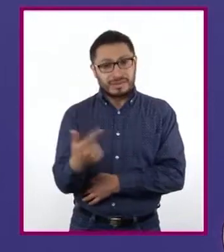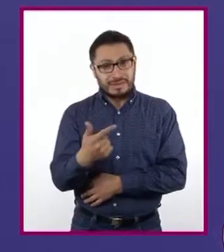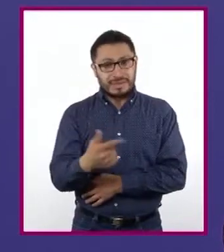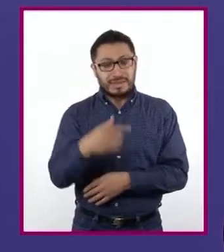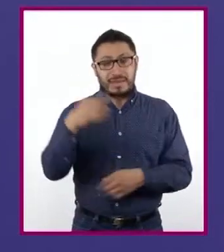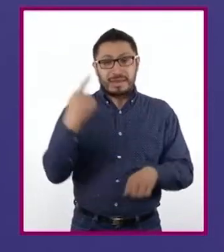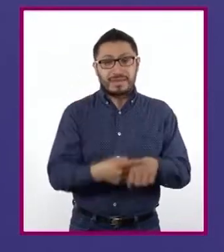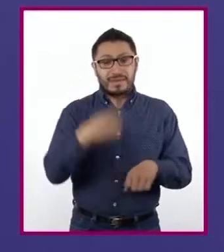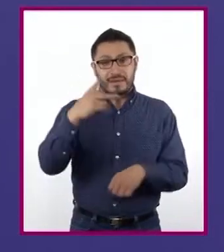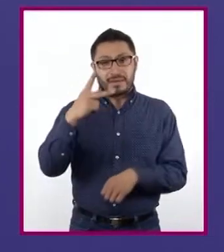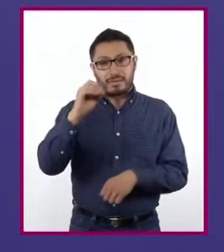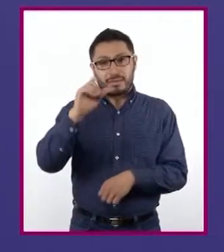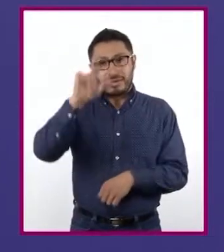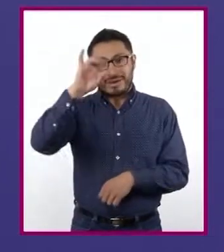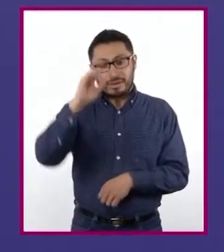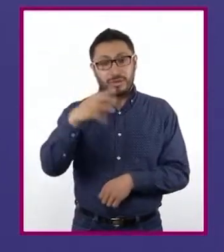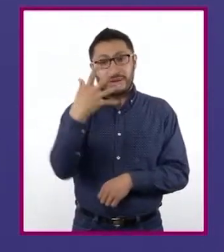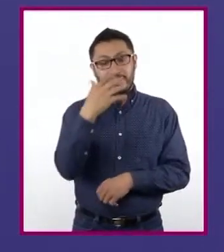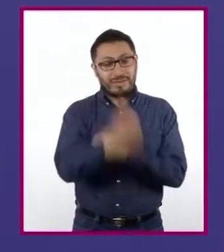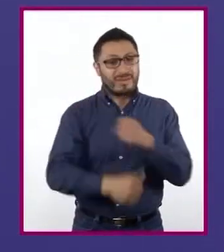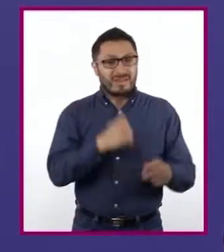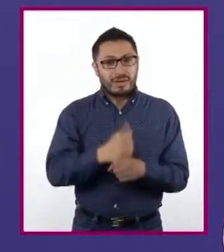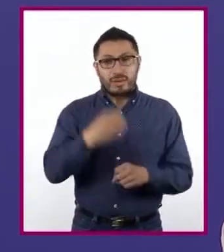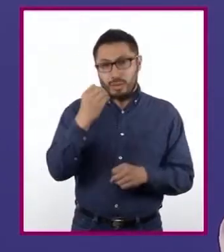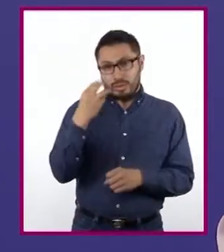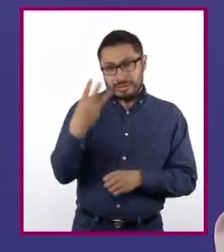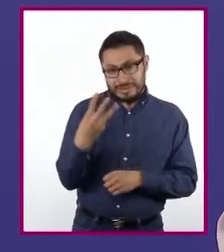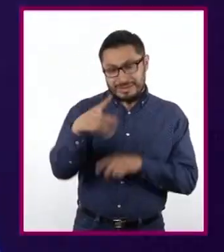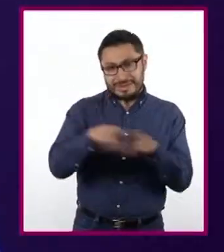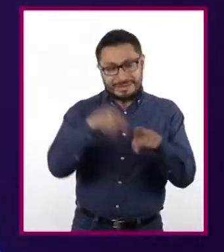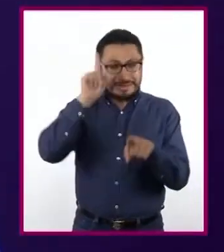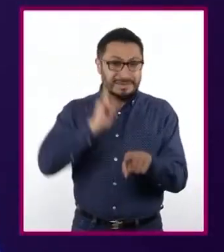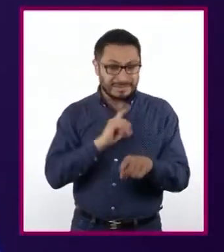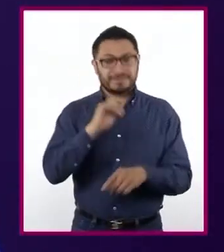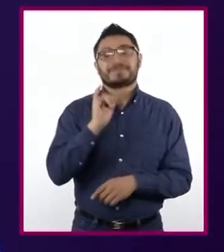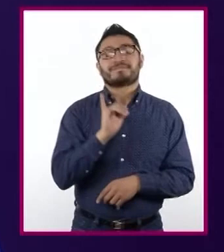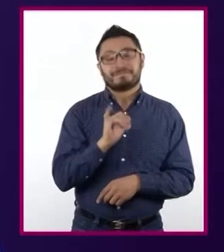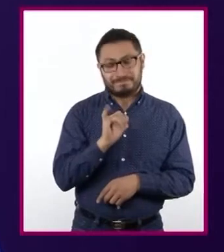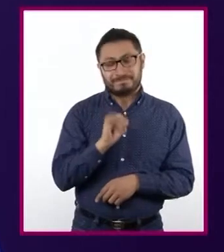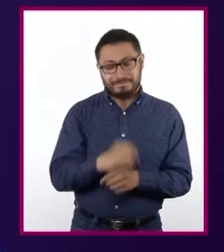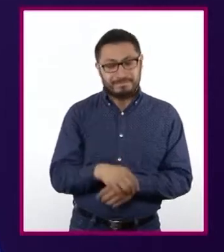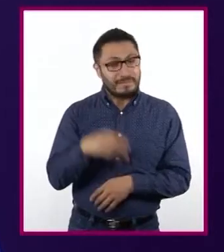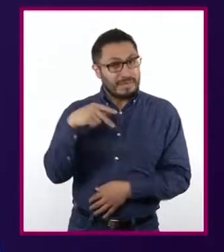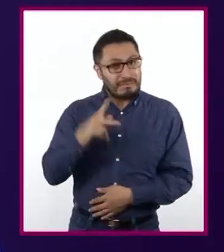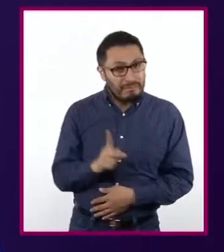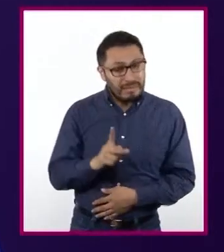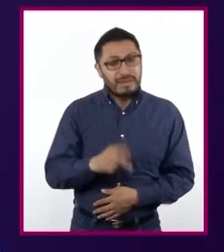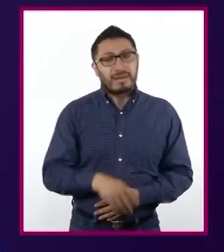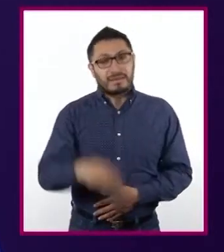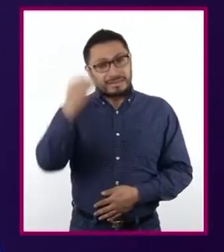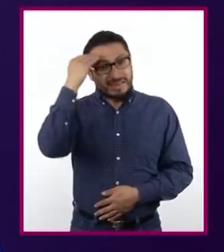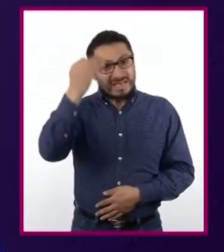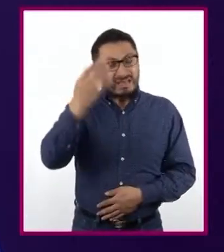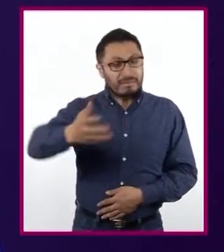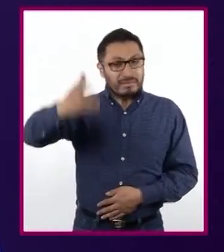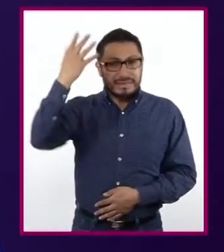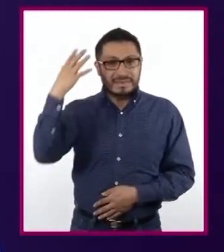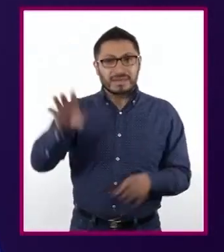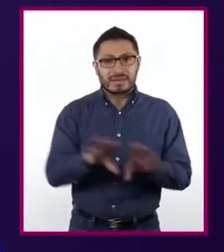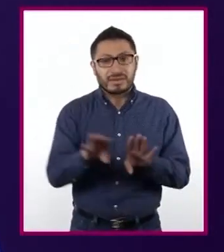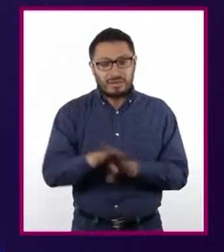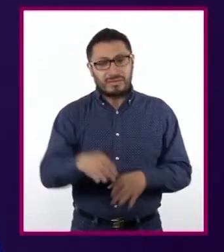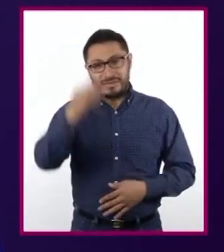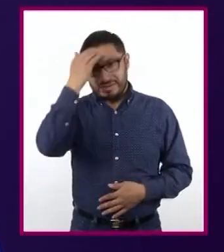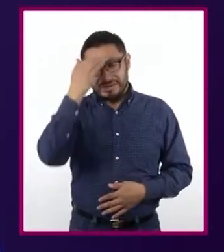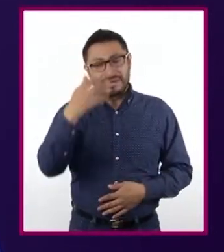a la edad de 5 años o que tuvo 3 hermanas. Exacto. Sin embargo, el tiempo pasado, como se le